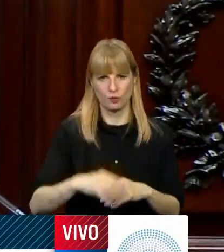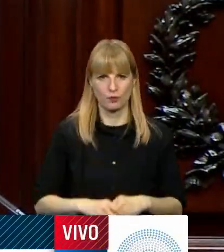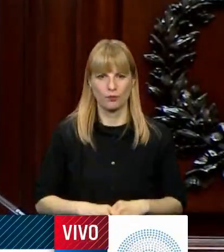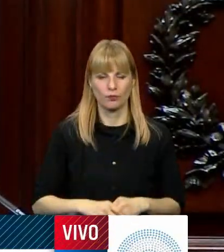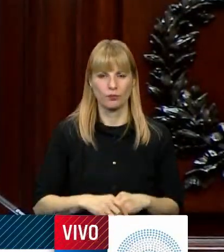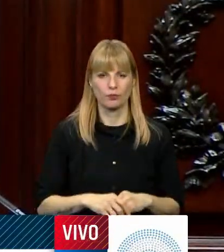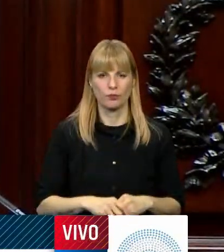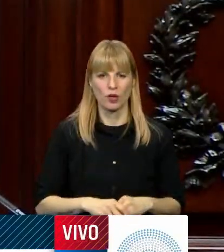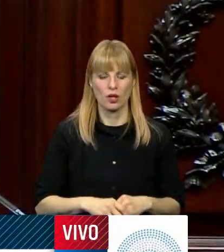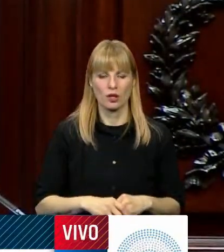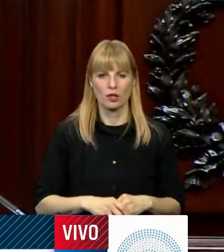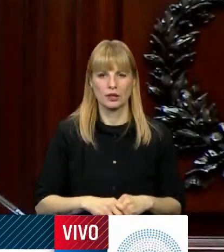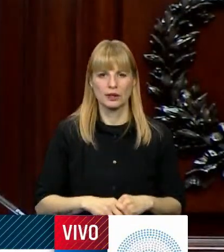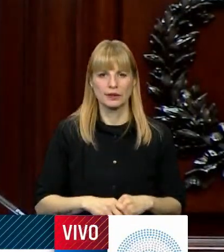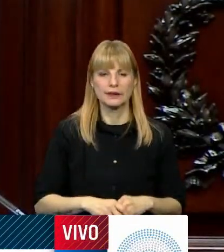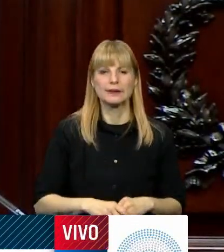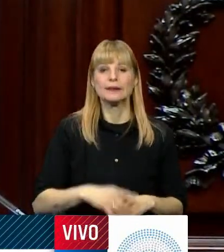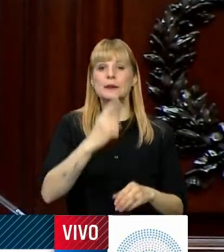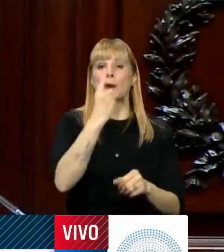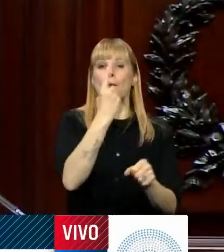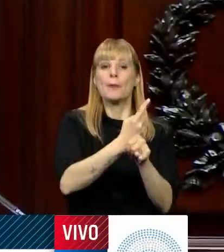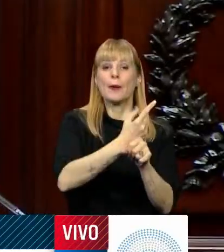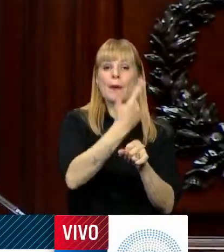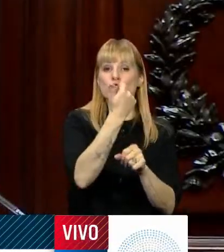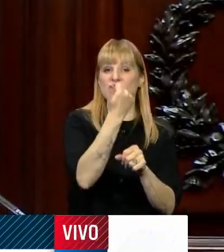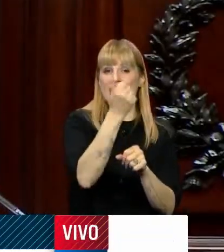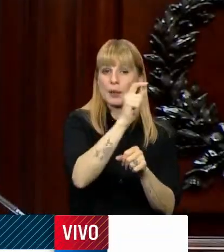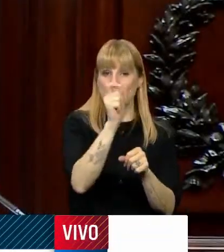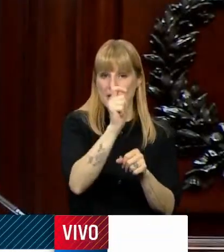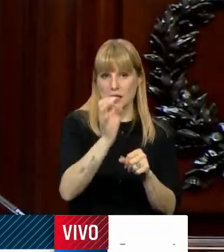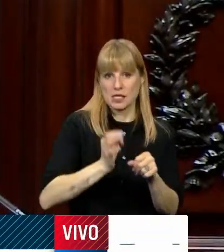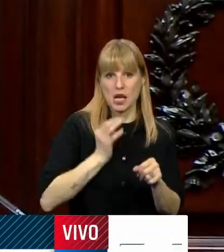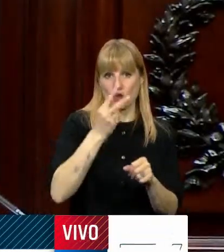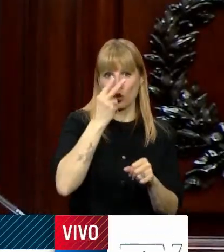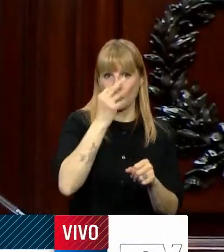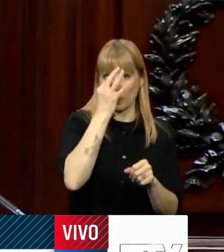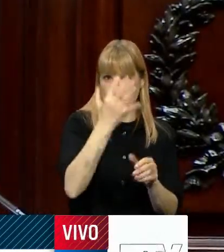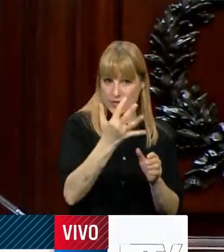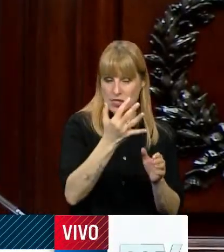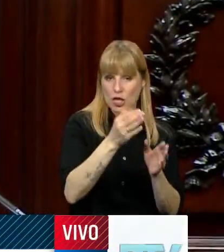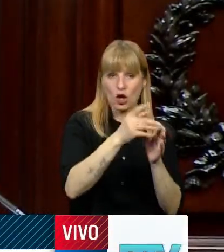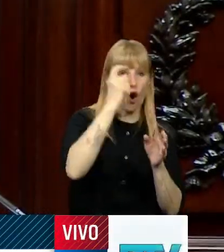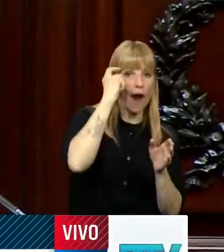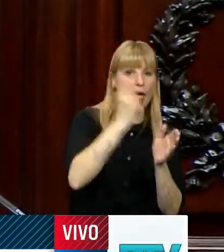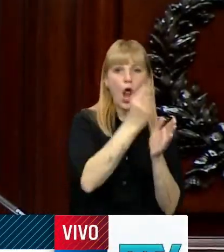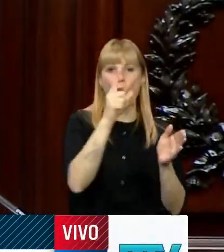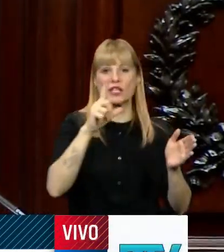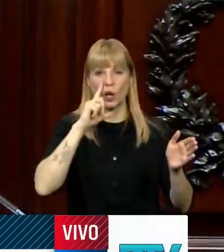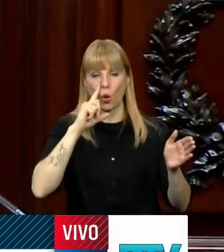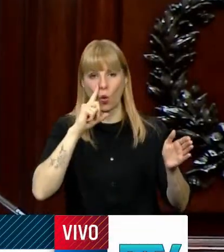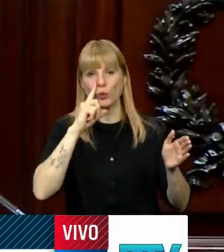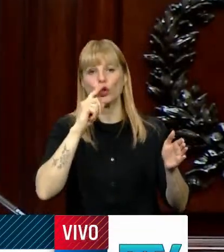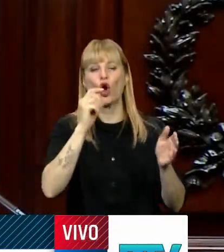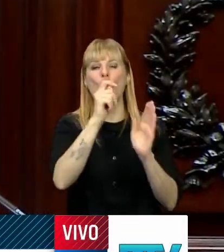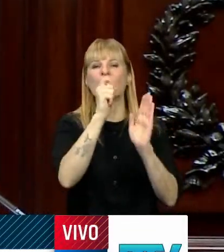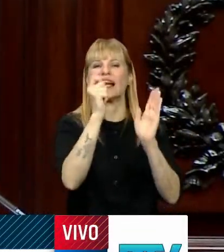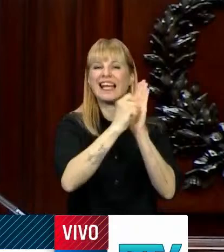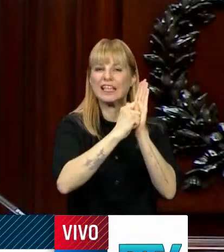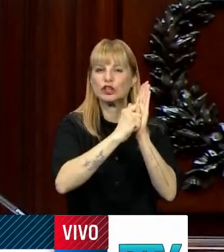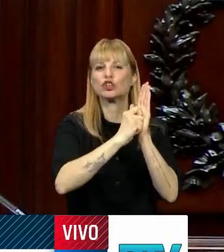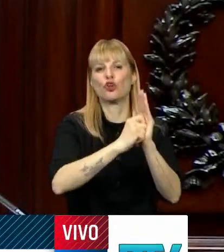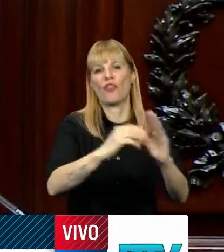Tan solo en el primer semestre del año corriente, el registro de la propiedad inmueble de Capital